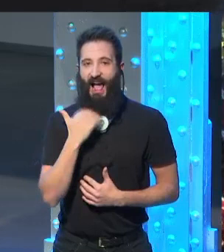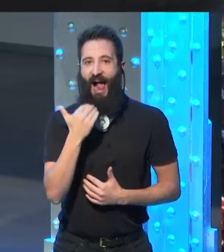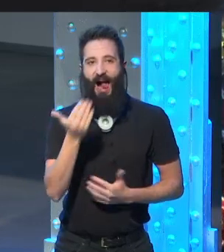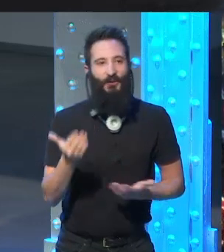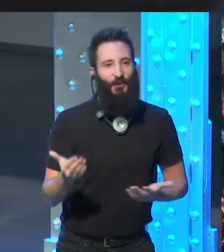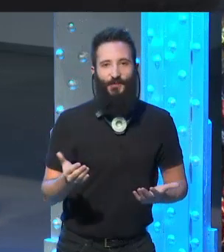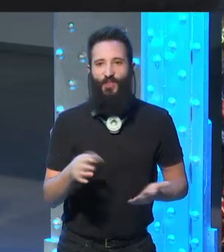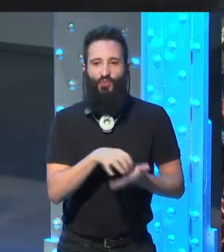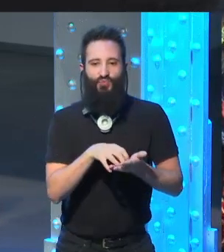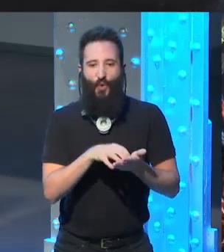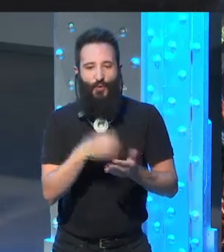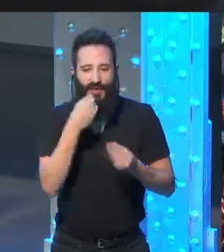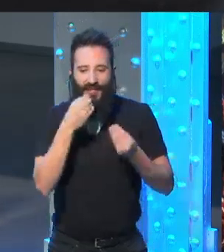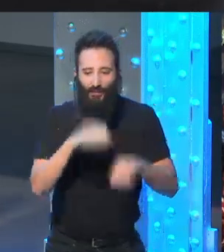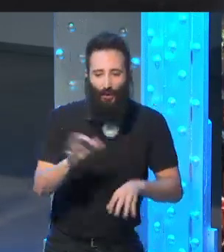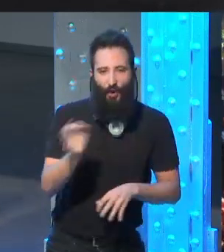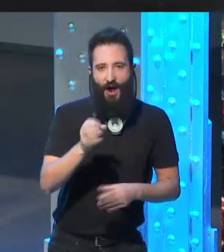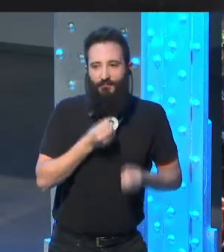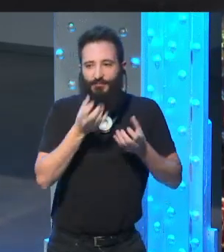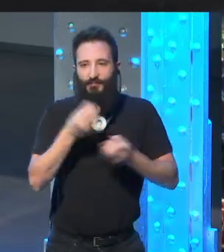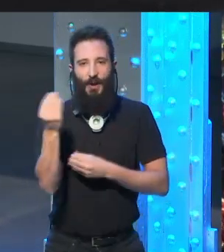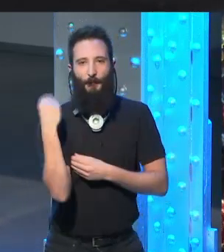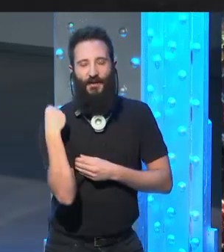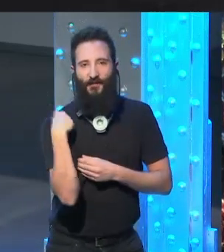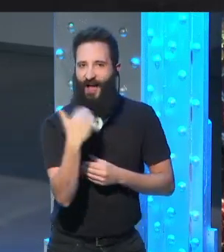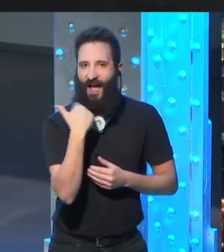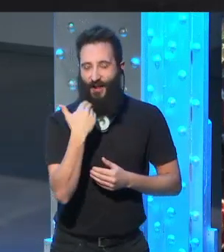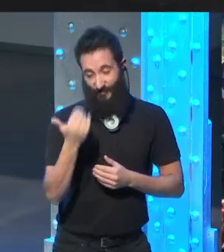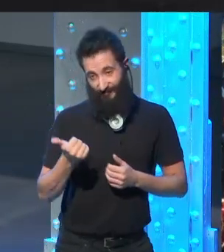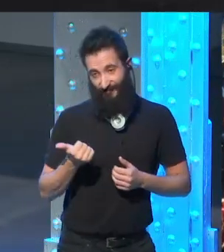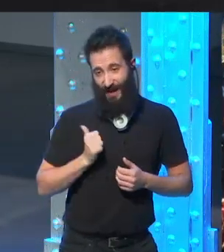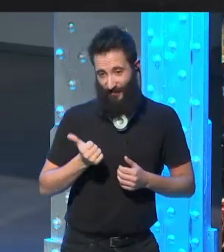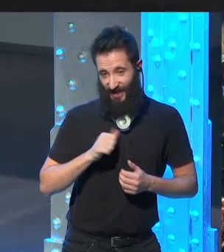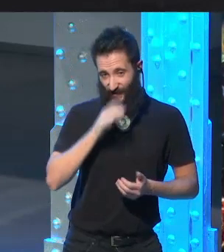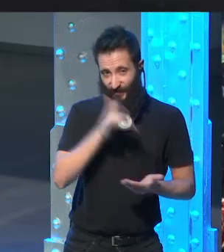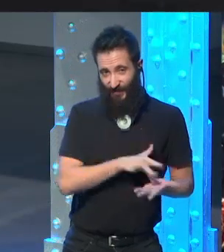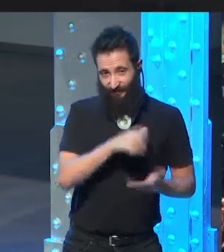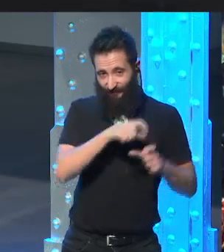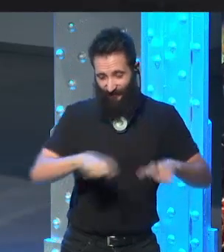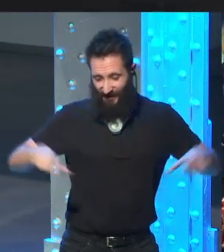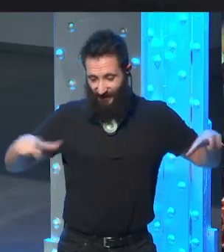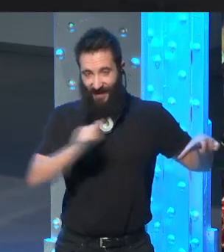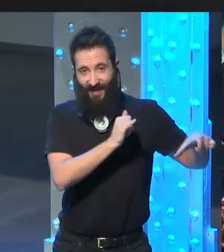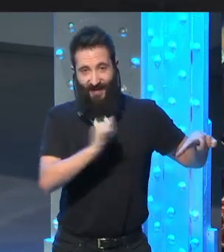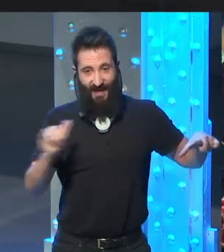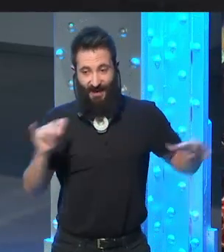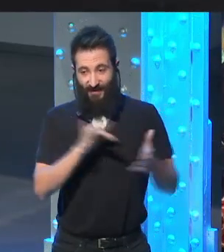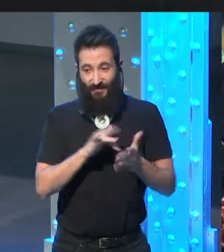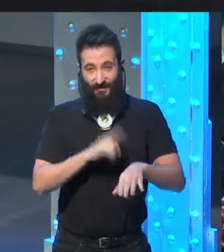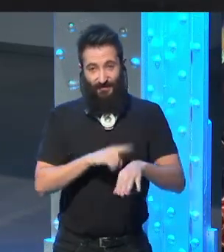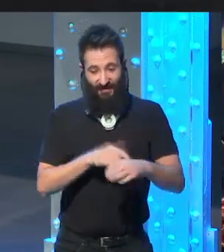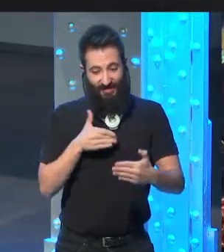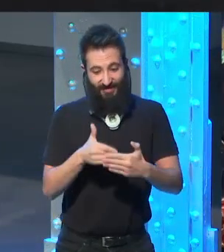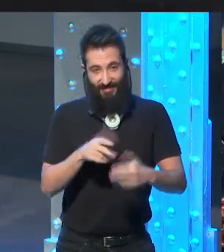aportar, contarnos historia o preguntar? Aprovechad que los tenemos aquí y se van a ir muy